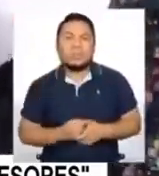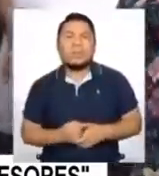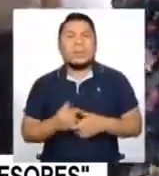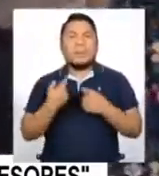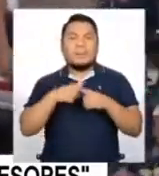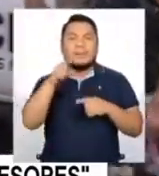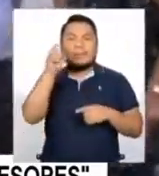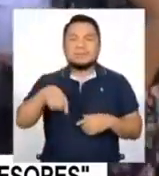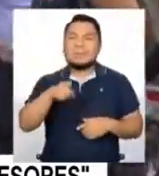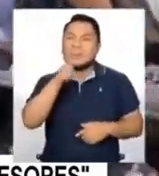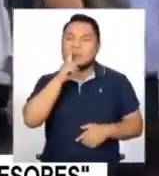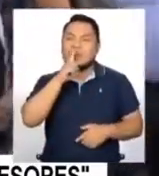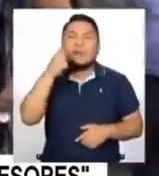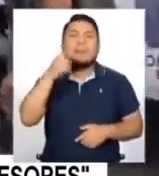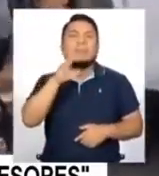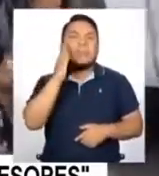promover